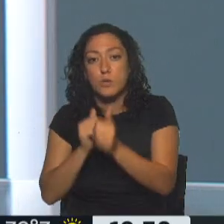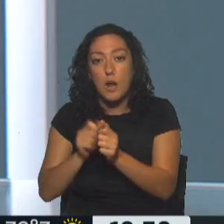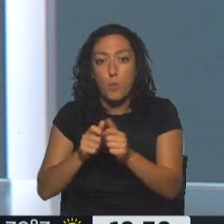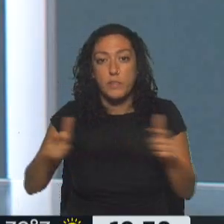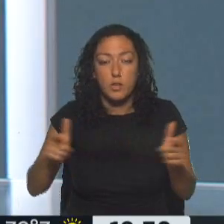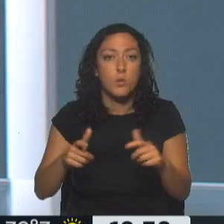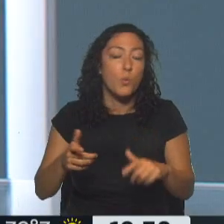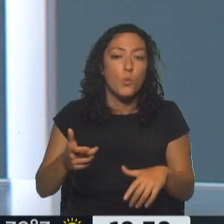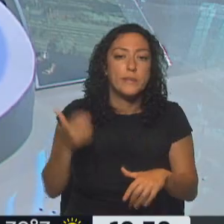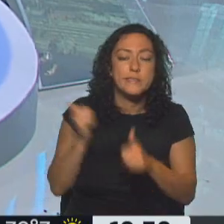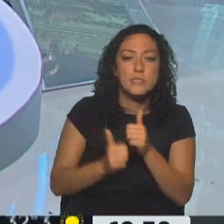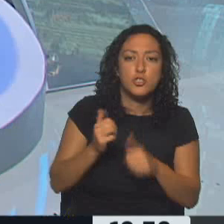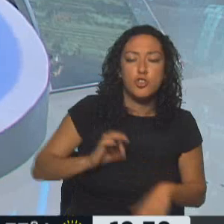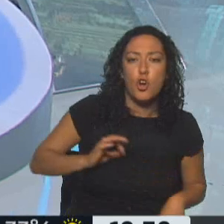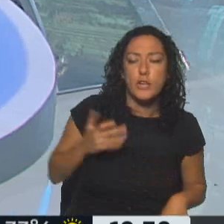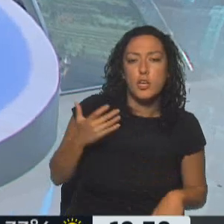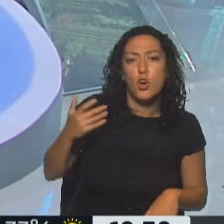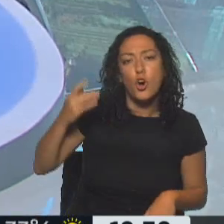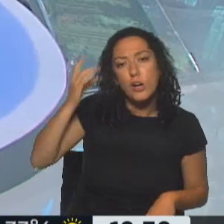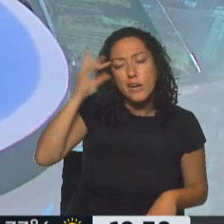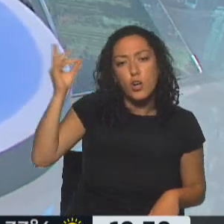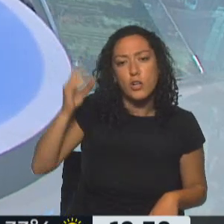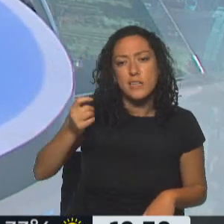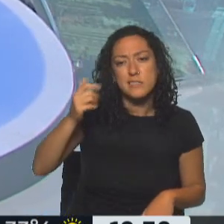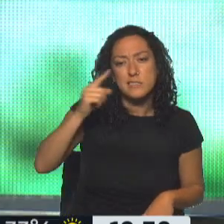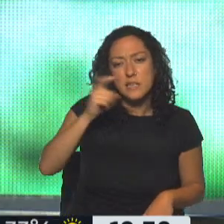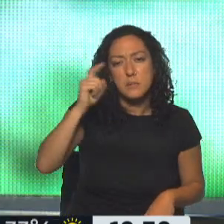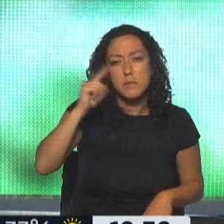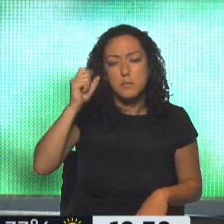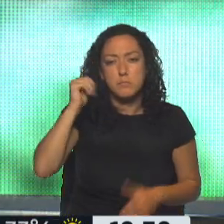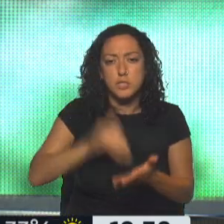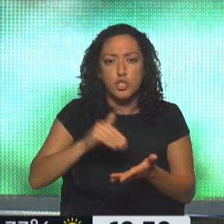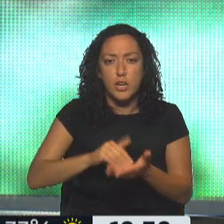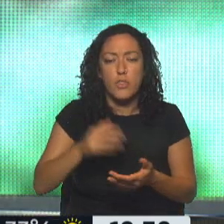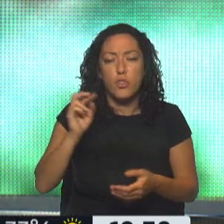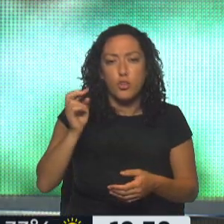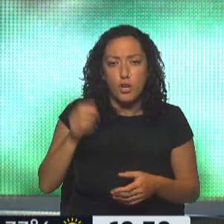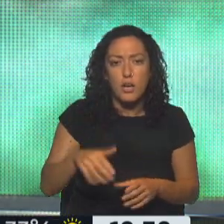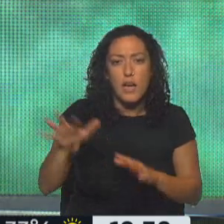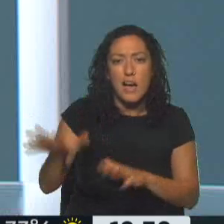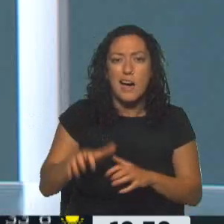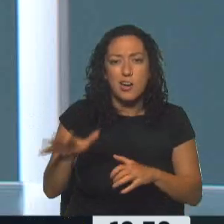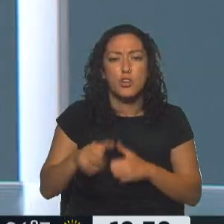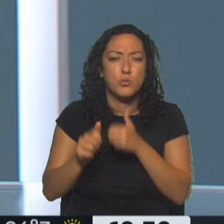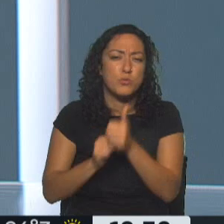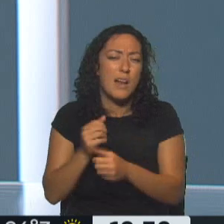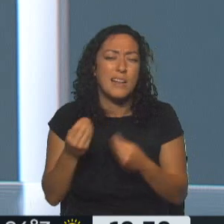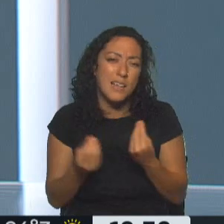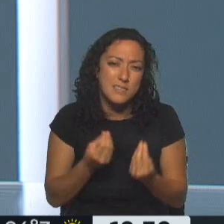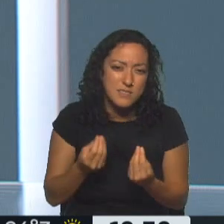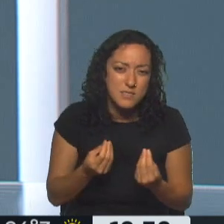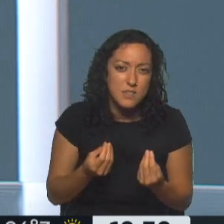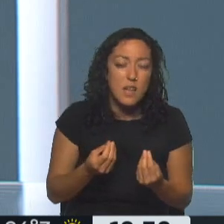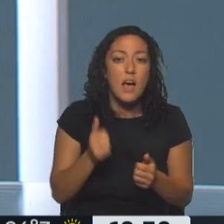récord histórico casi cien mil millones de dólares falta poquito de qué hablamos cuando hablamos explotaciones del sector global